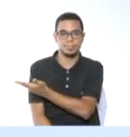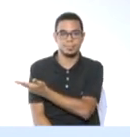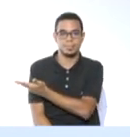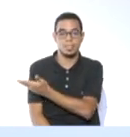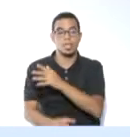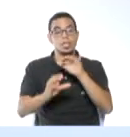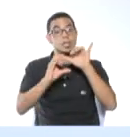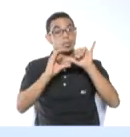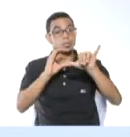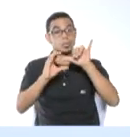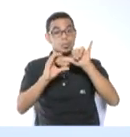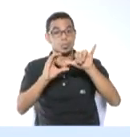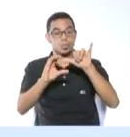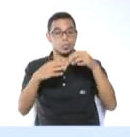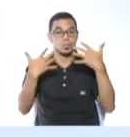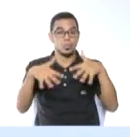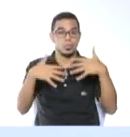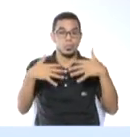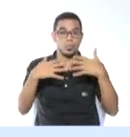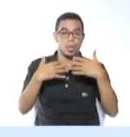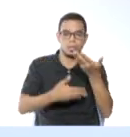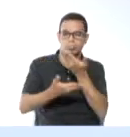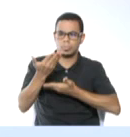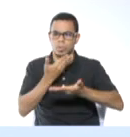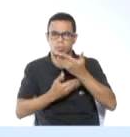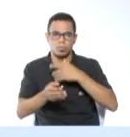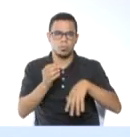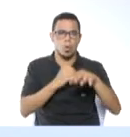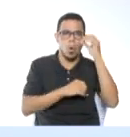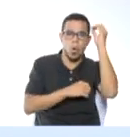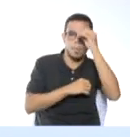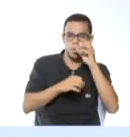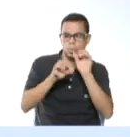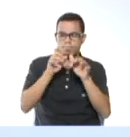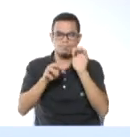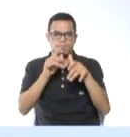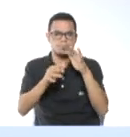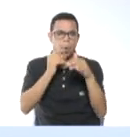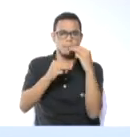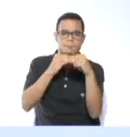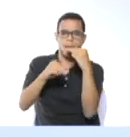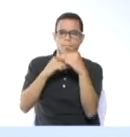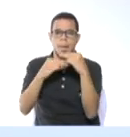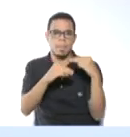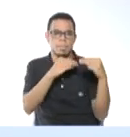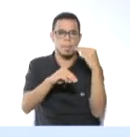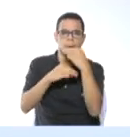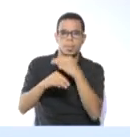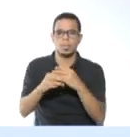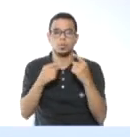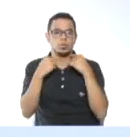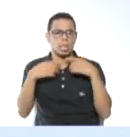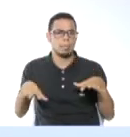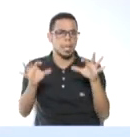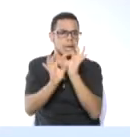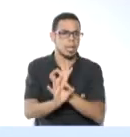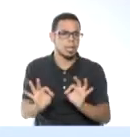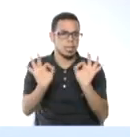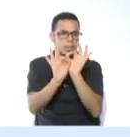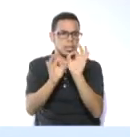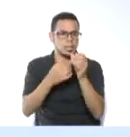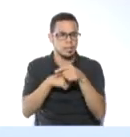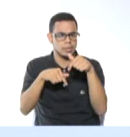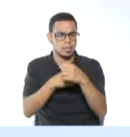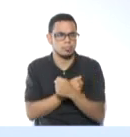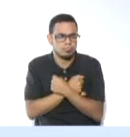canal de YouTube para que vayan y interactúen con todos nosotros y no se pierdan ninguna de nuestras programaciones que hacemos con mucho amor para